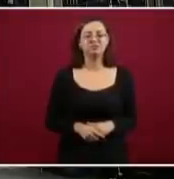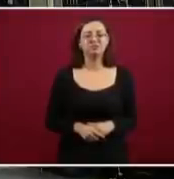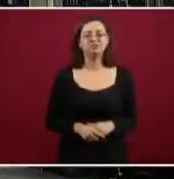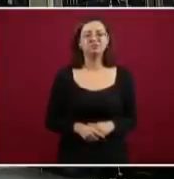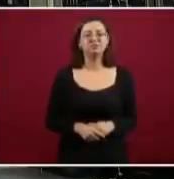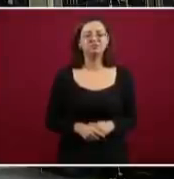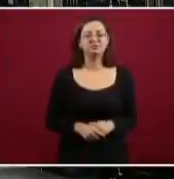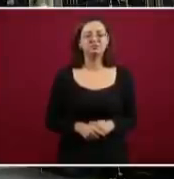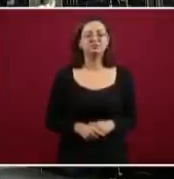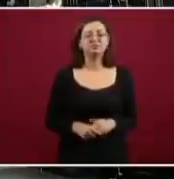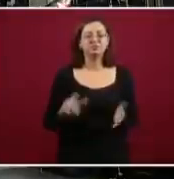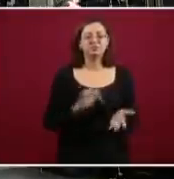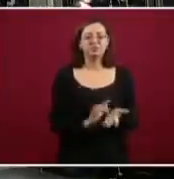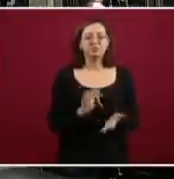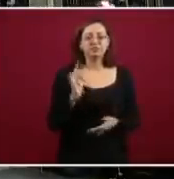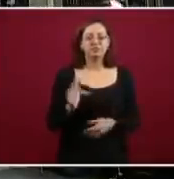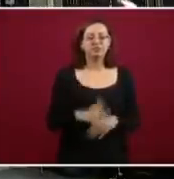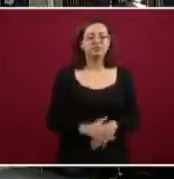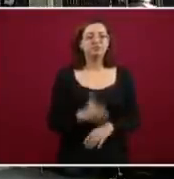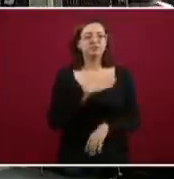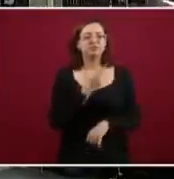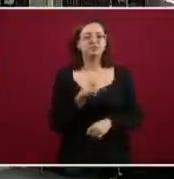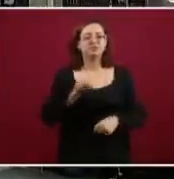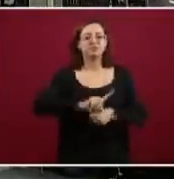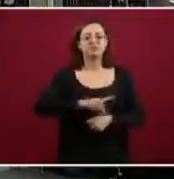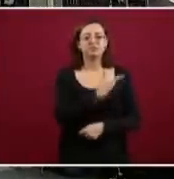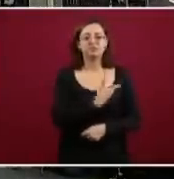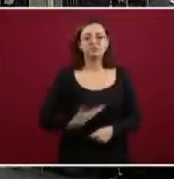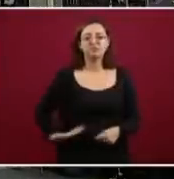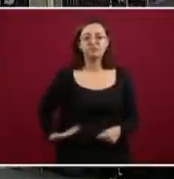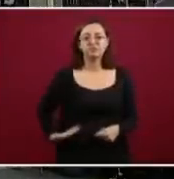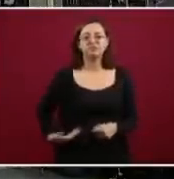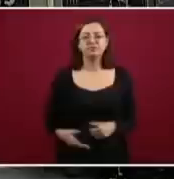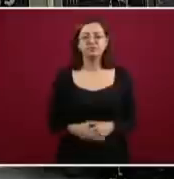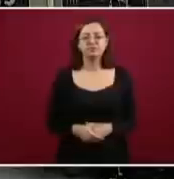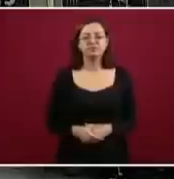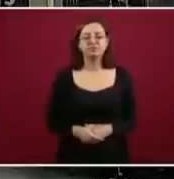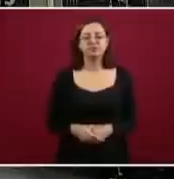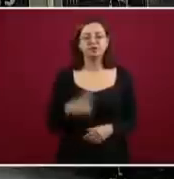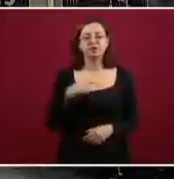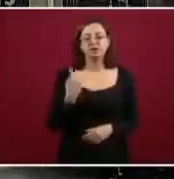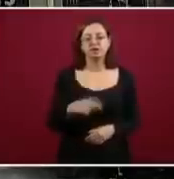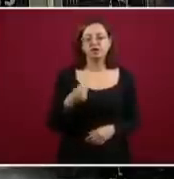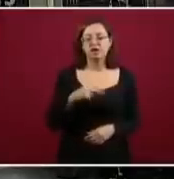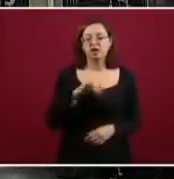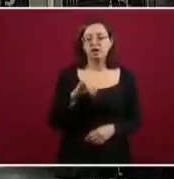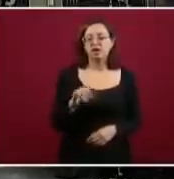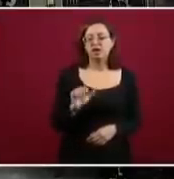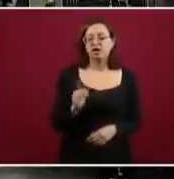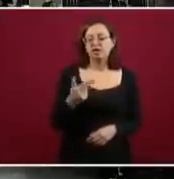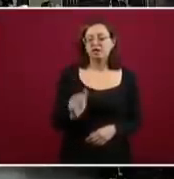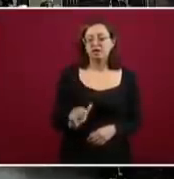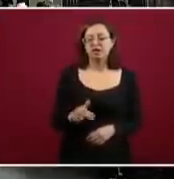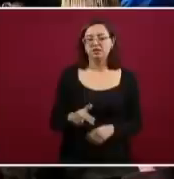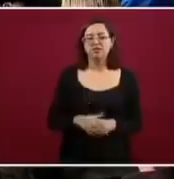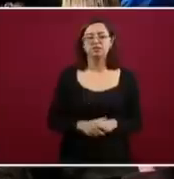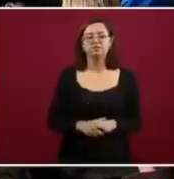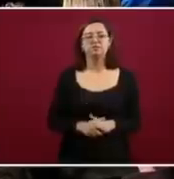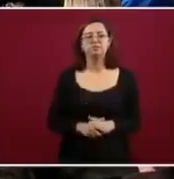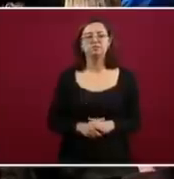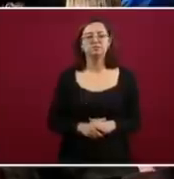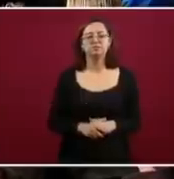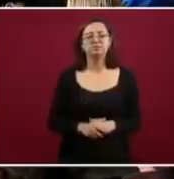gracias buen día presidente hans al azar de cmg noticias